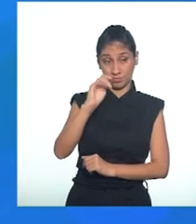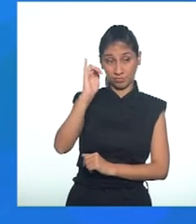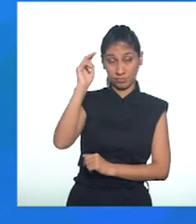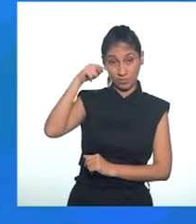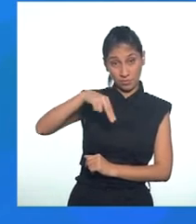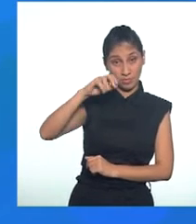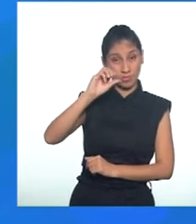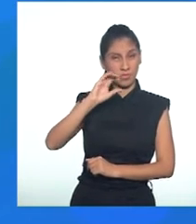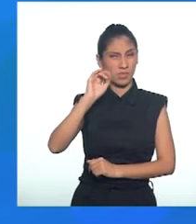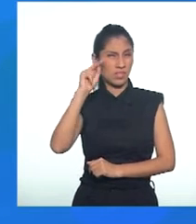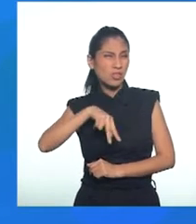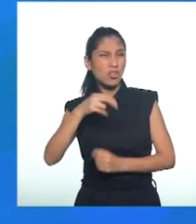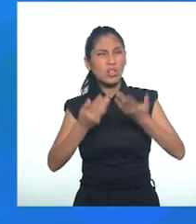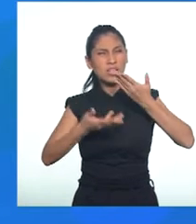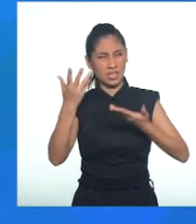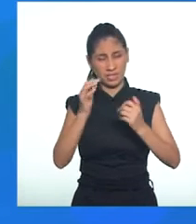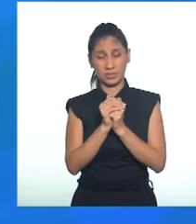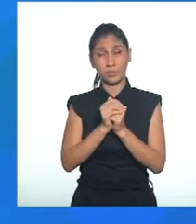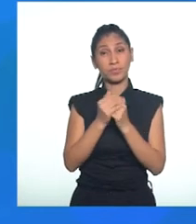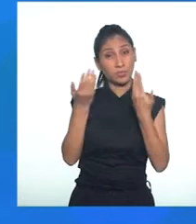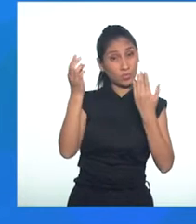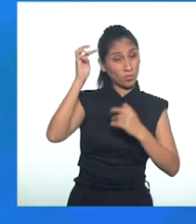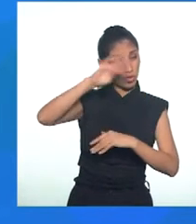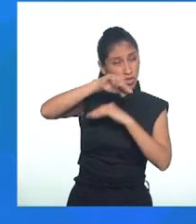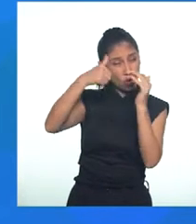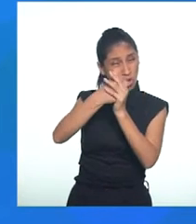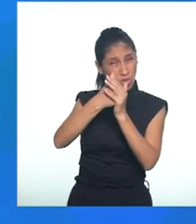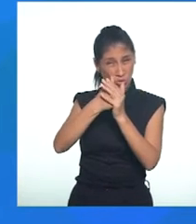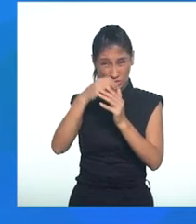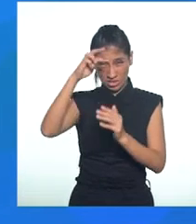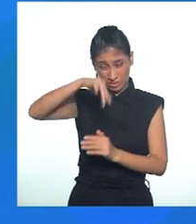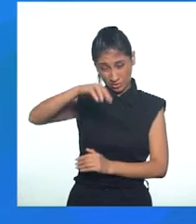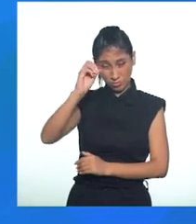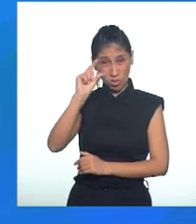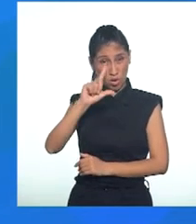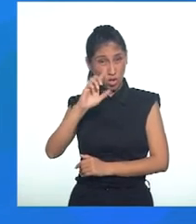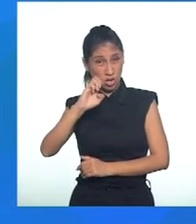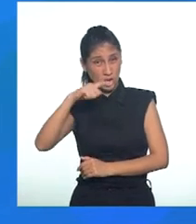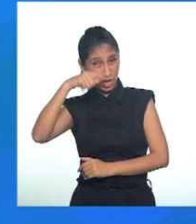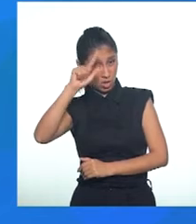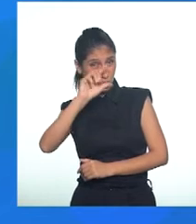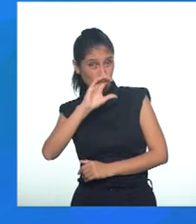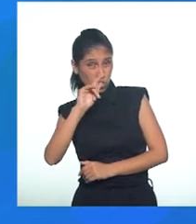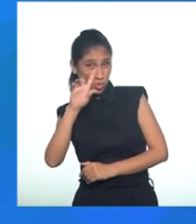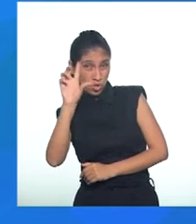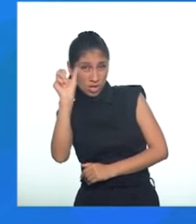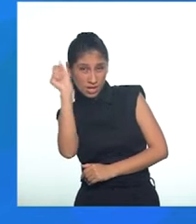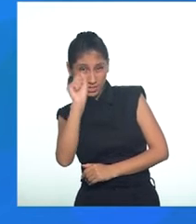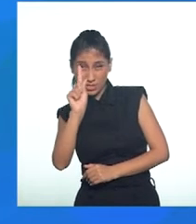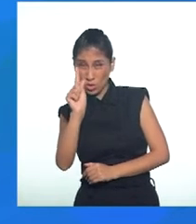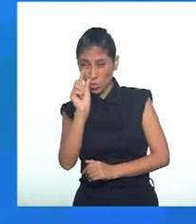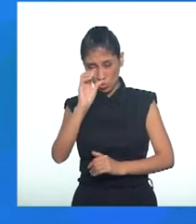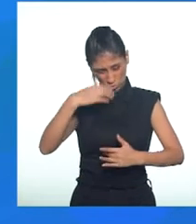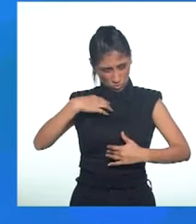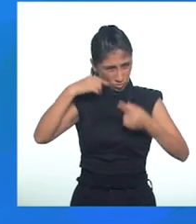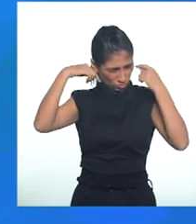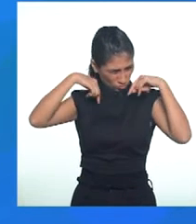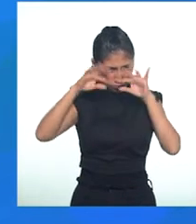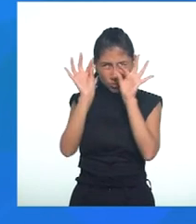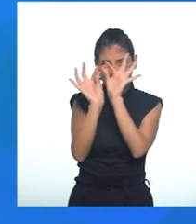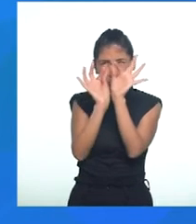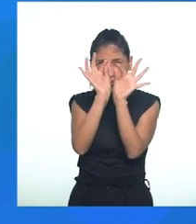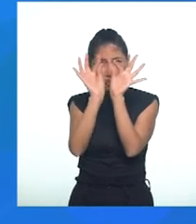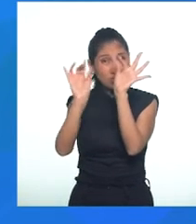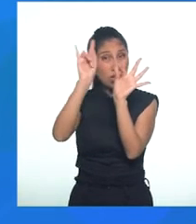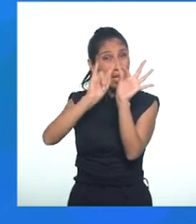tinción es un proceso por el cual las moléculas de un colorante se absorben a una superficie. El uso